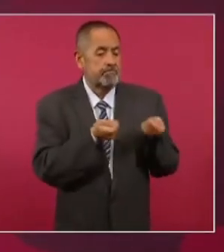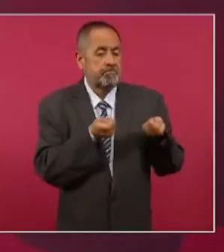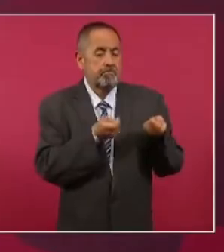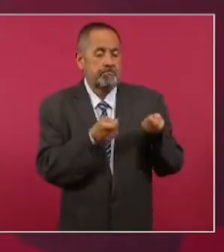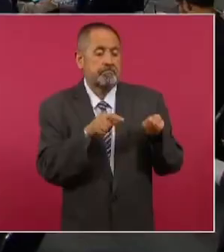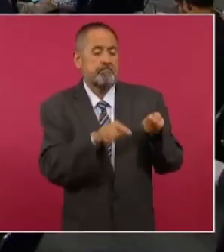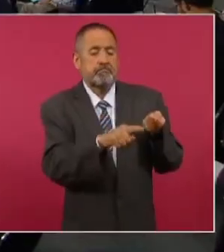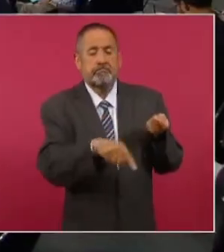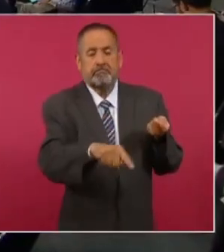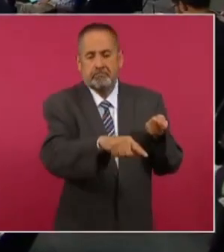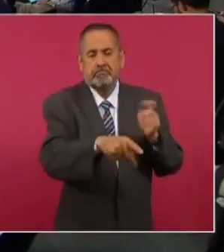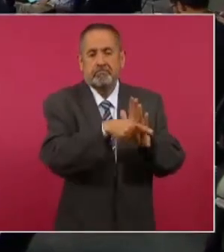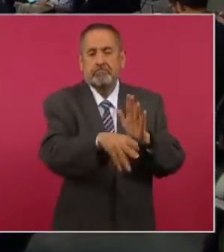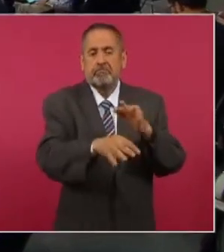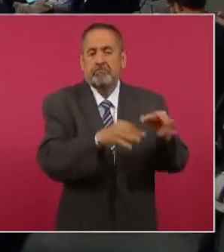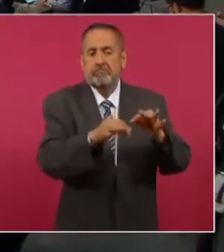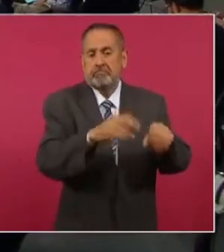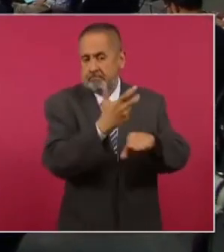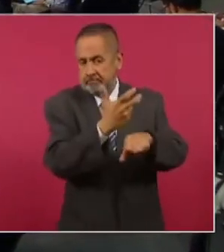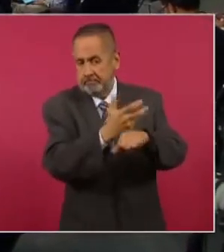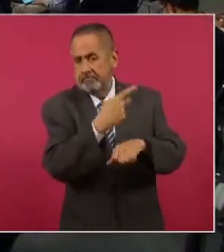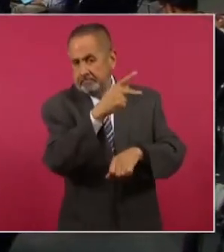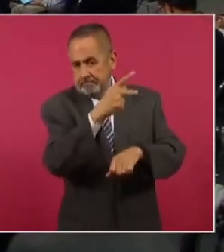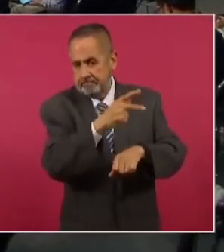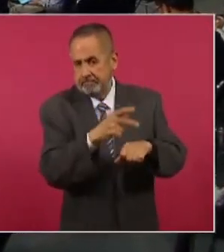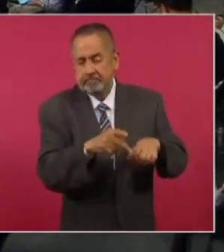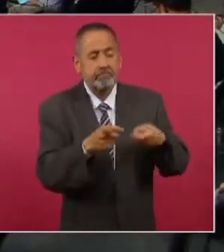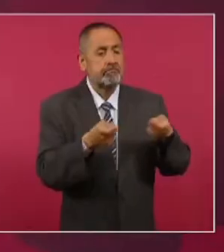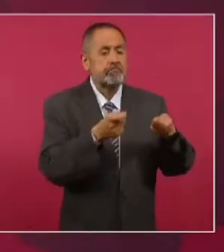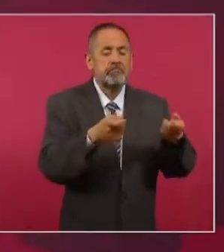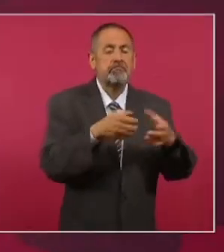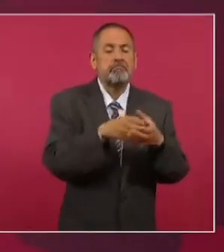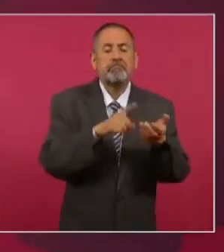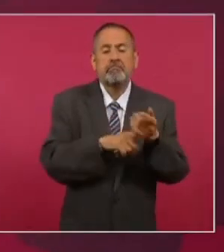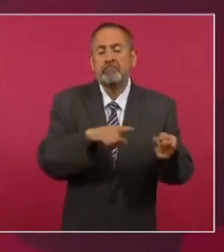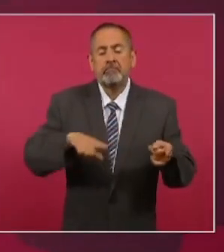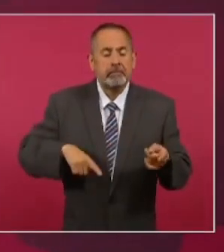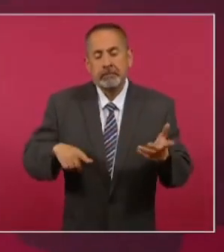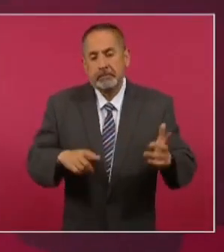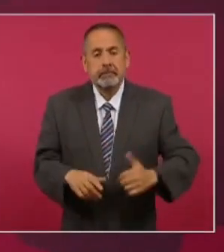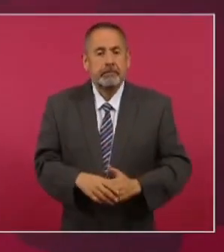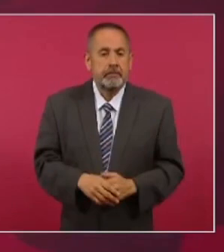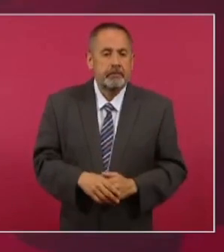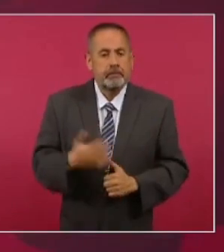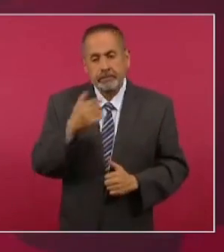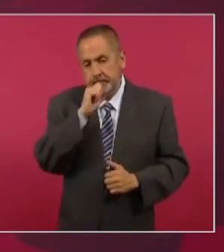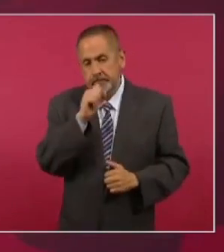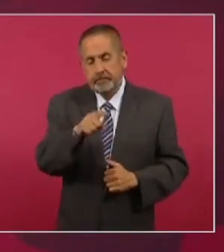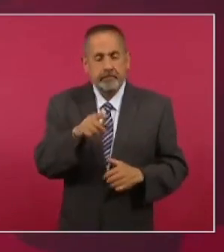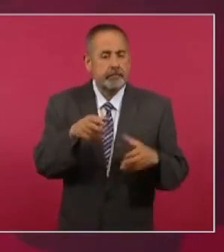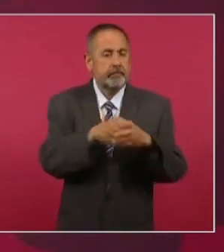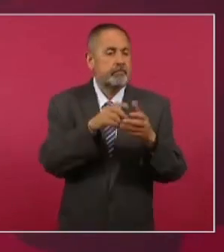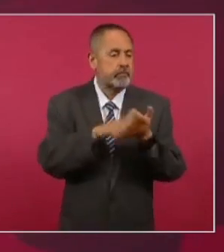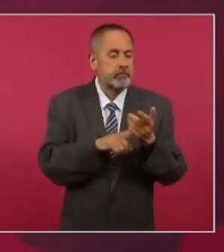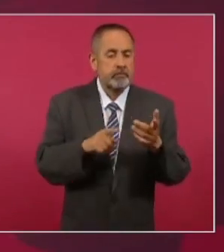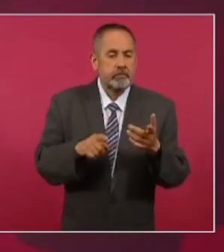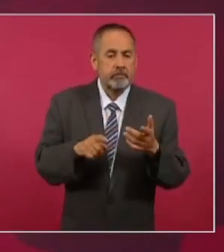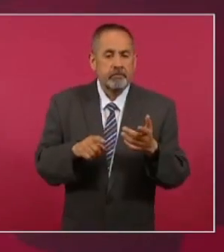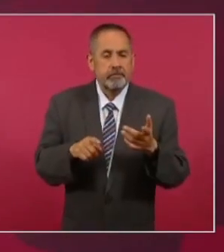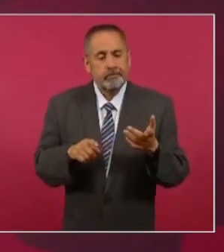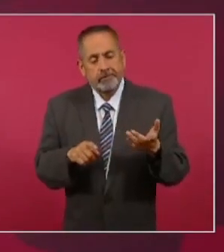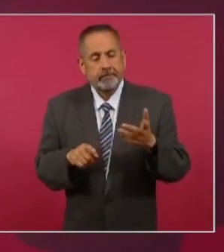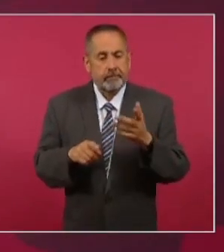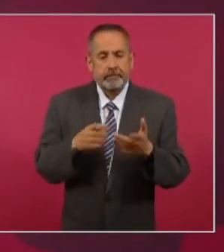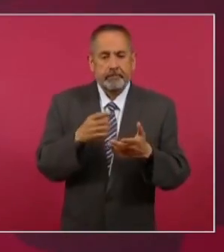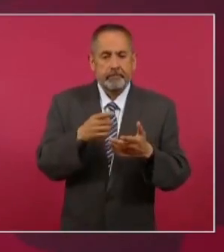políticos y económicos a las élites del gobierno y a las élites del poder económico